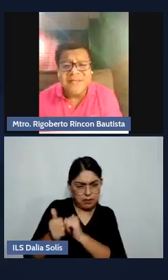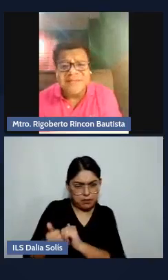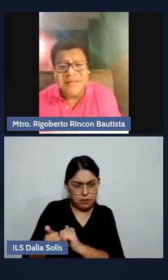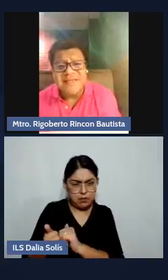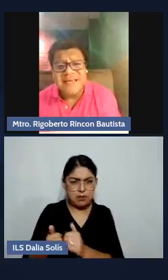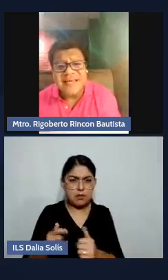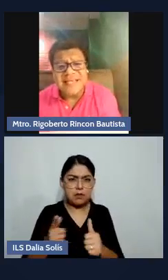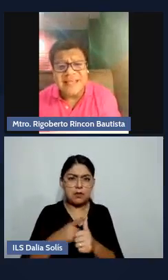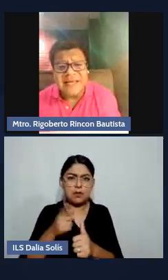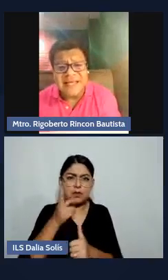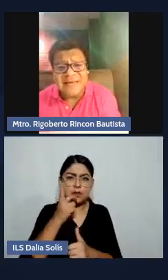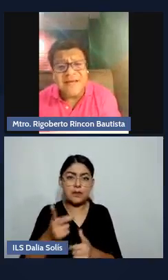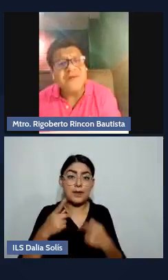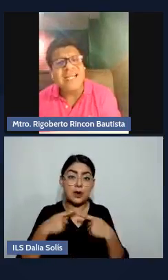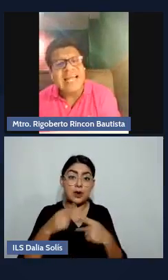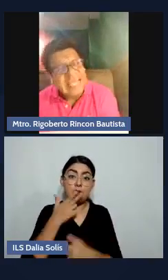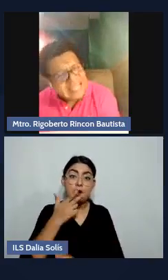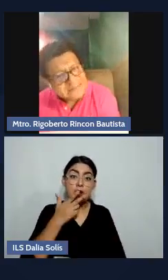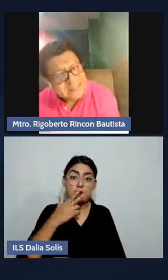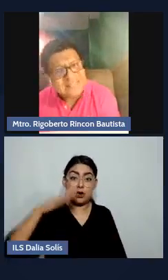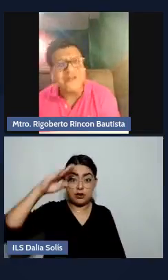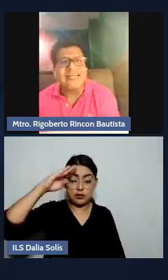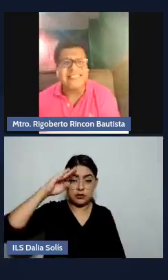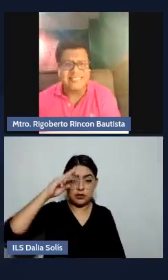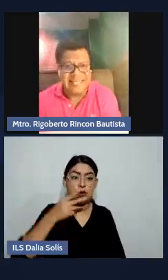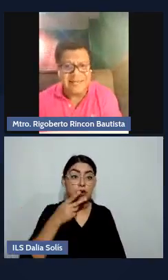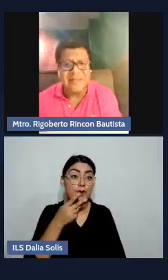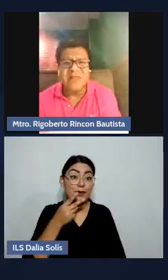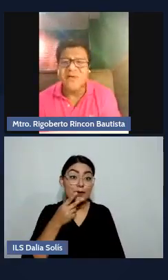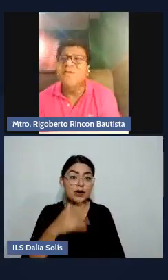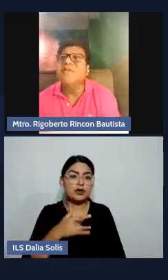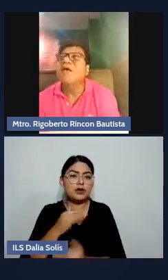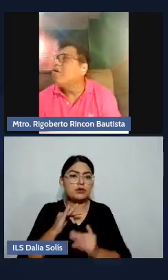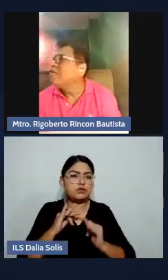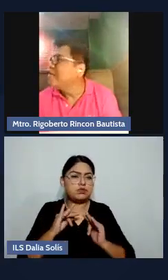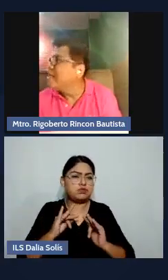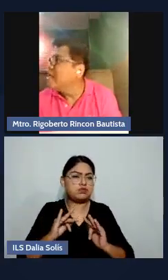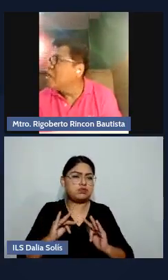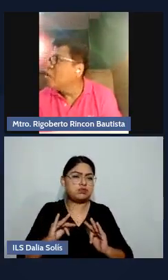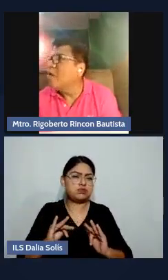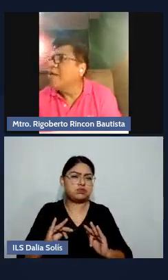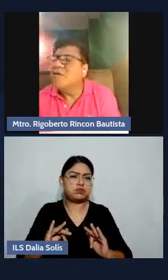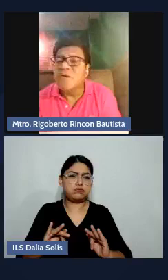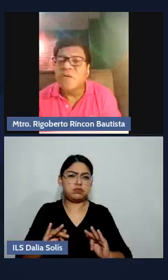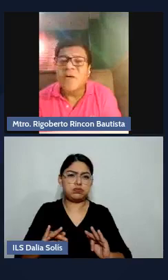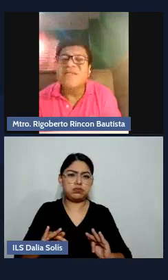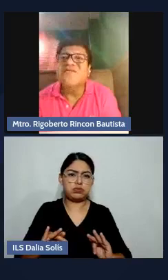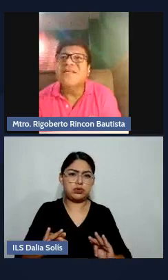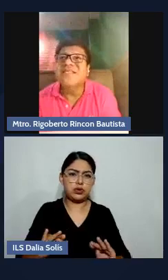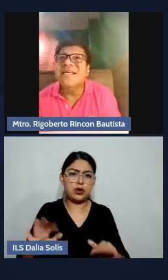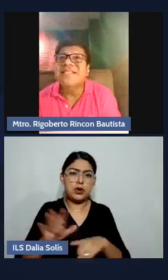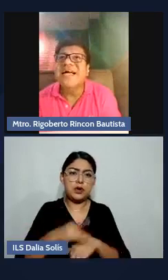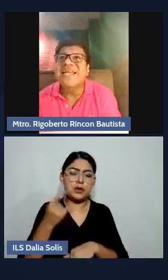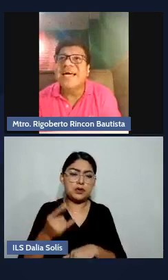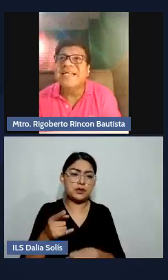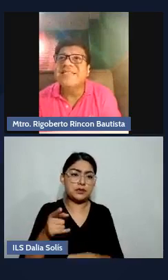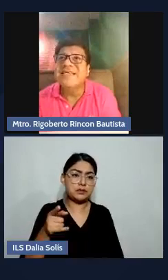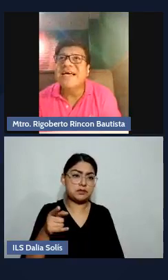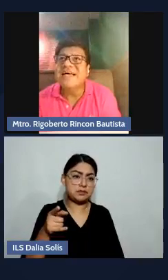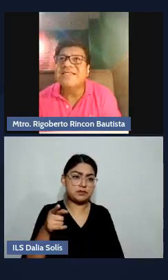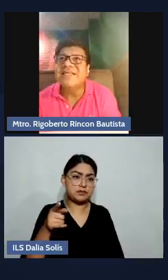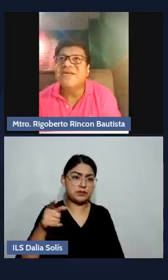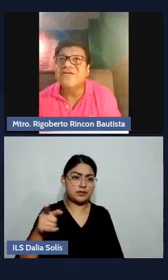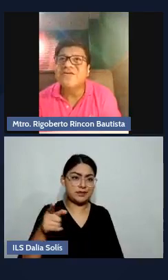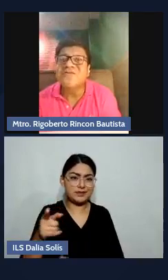piensan que el tabaco relaja, que es lo que les decía, ¿no? O sea, ¿cuáles son estas ganancias